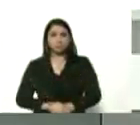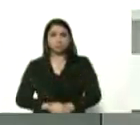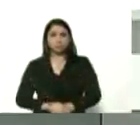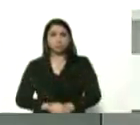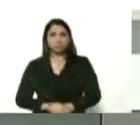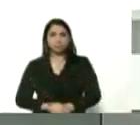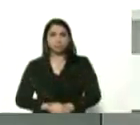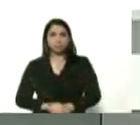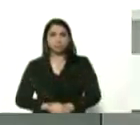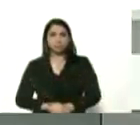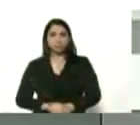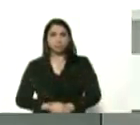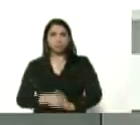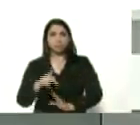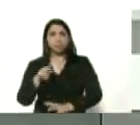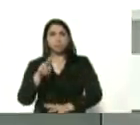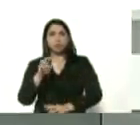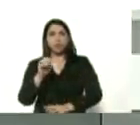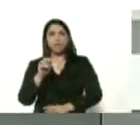Provea,